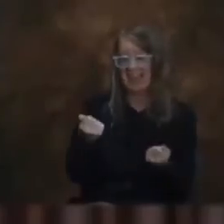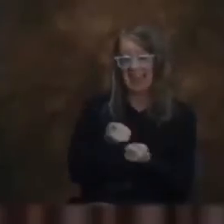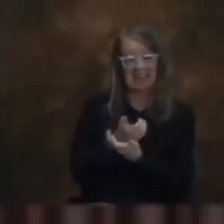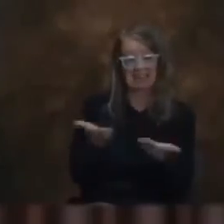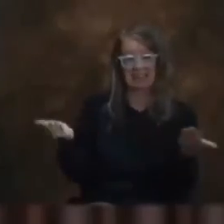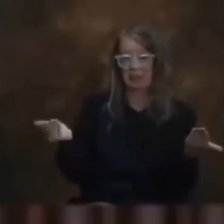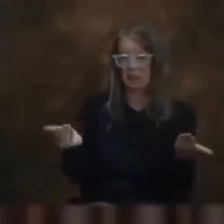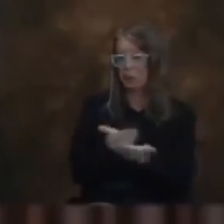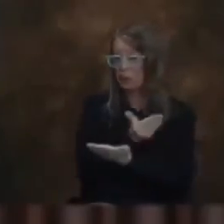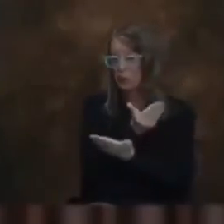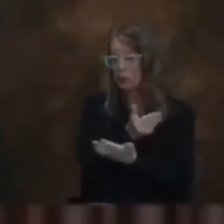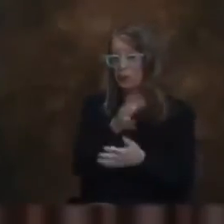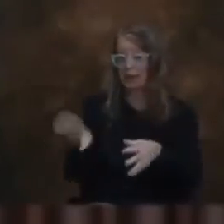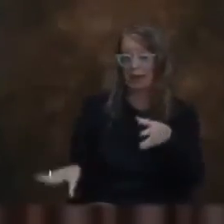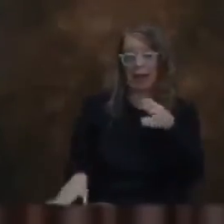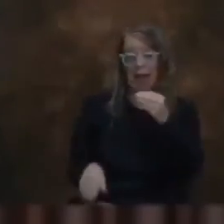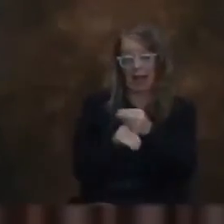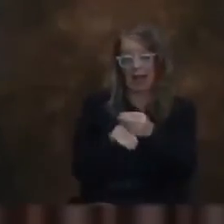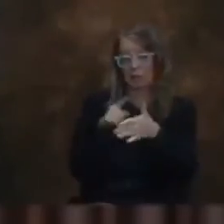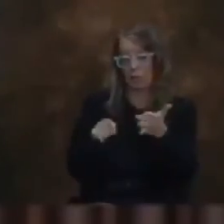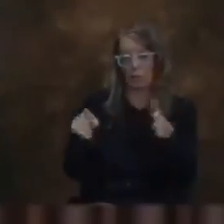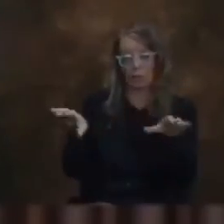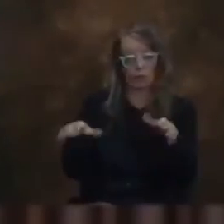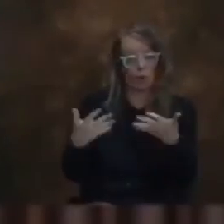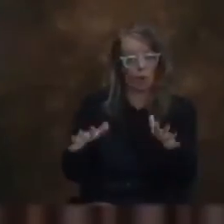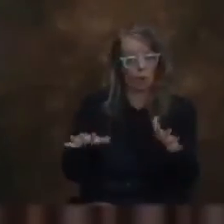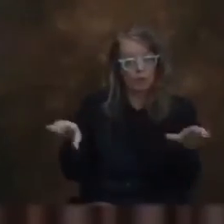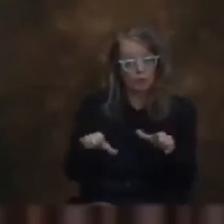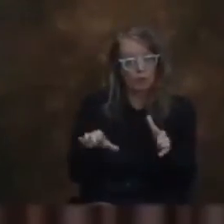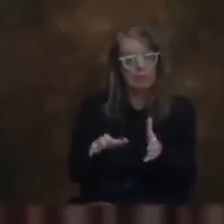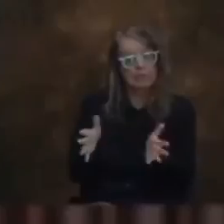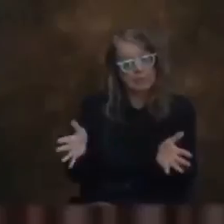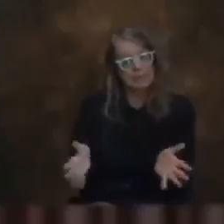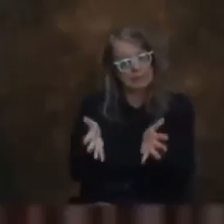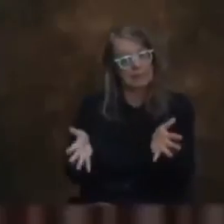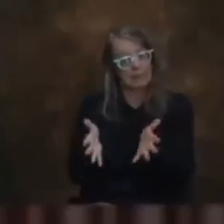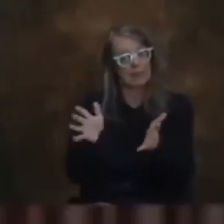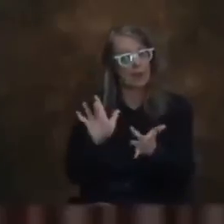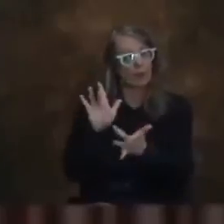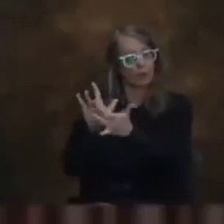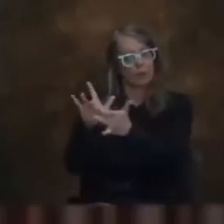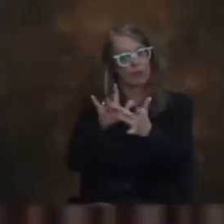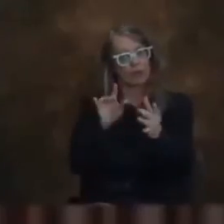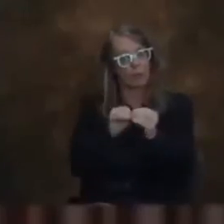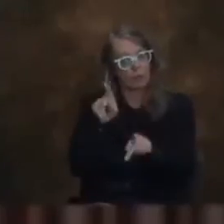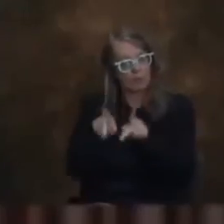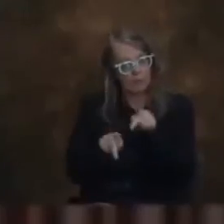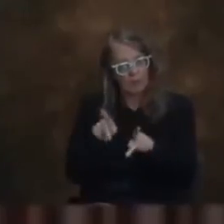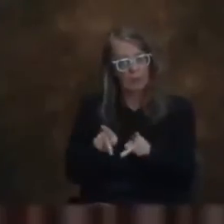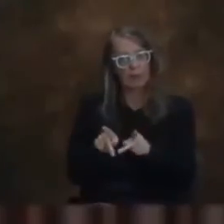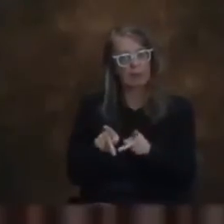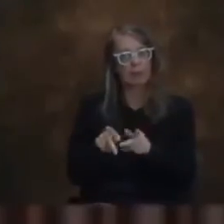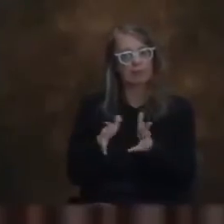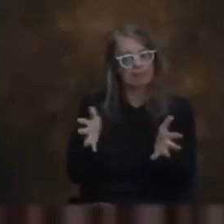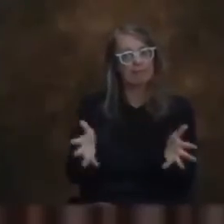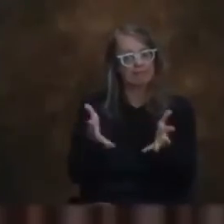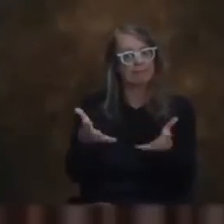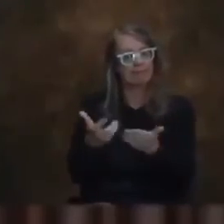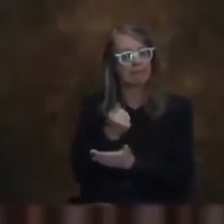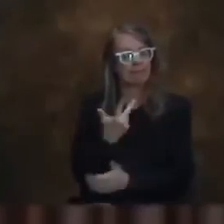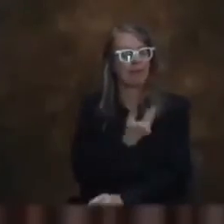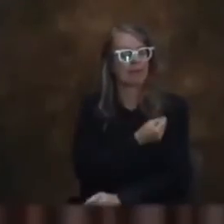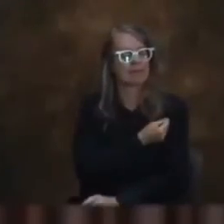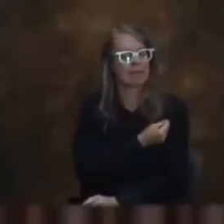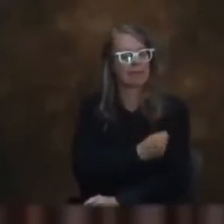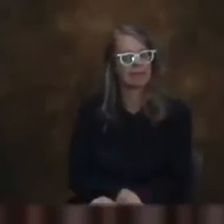poner encima de lo que ya estamos haciendo y para poder alcanzar a más personas